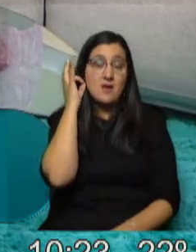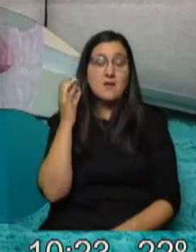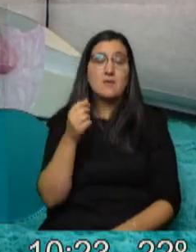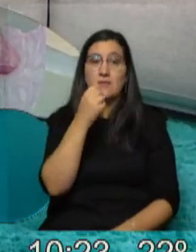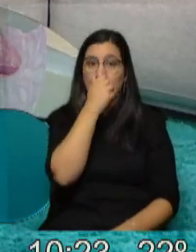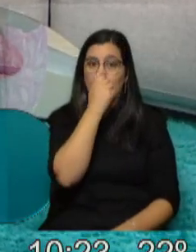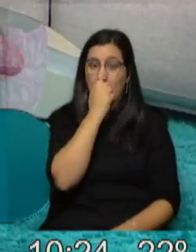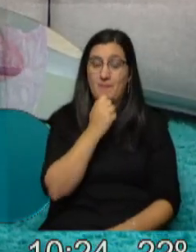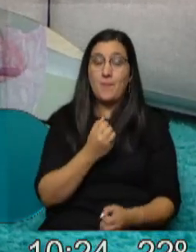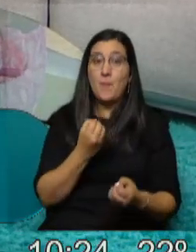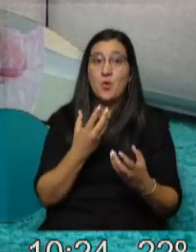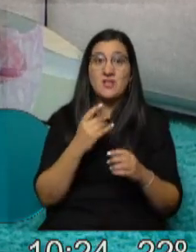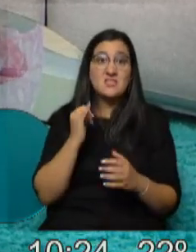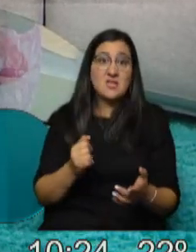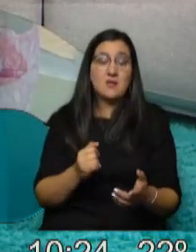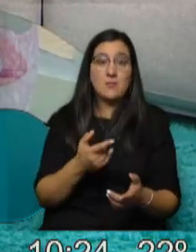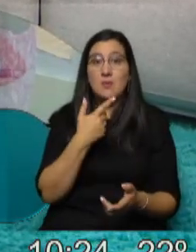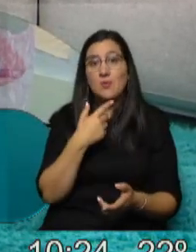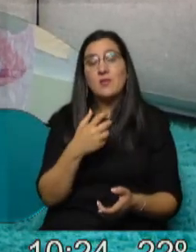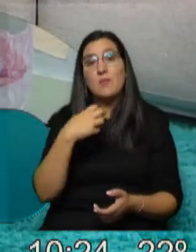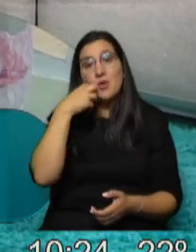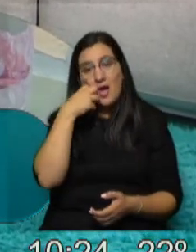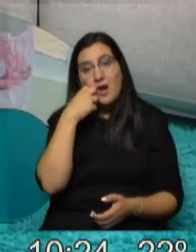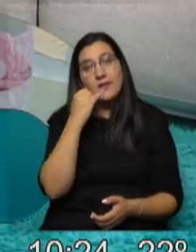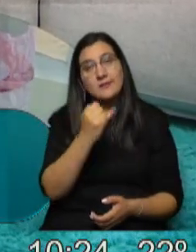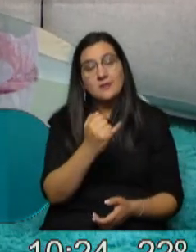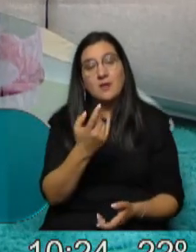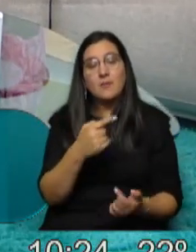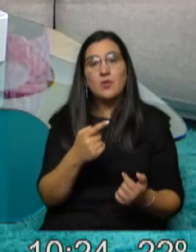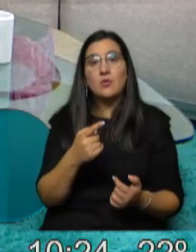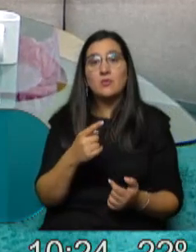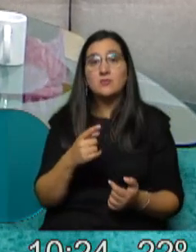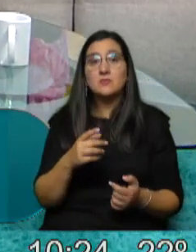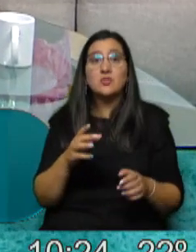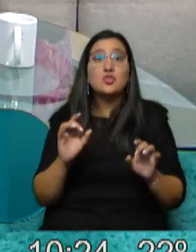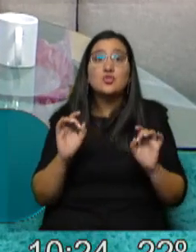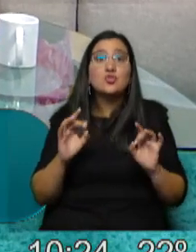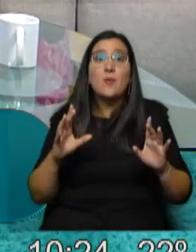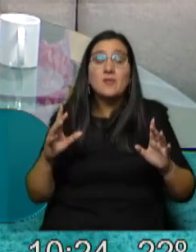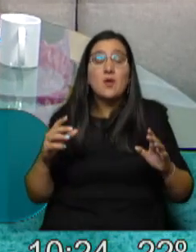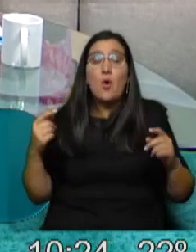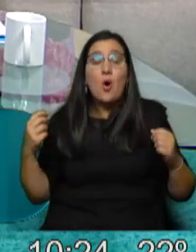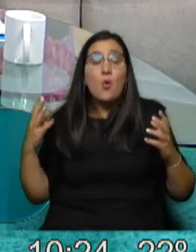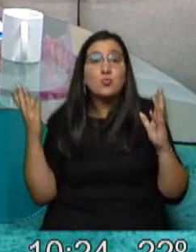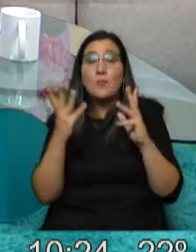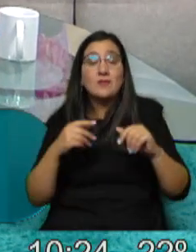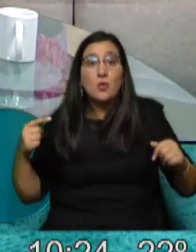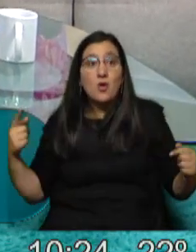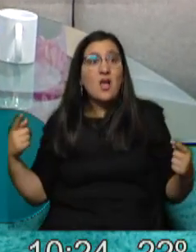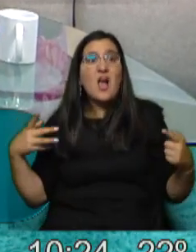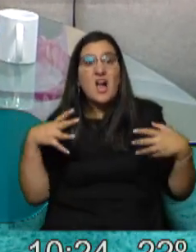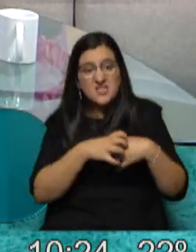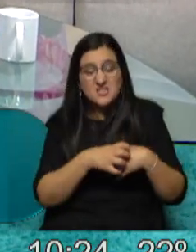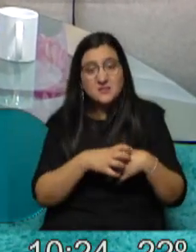perra, porque sí, bueno, se cae un pedazo de carne o lo que sea, pero si yo incorporo un perro que se empieza a pelear y no pregunta ni